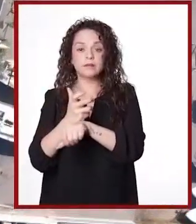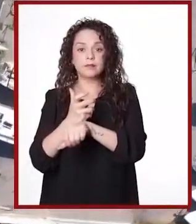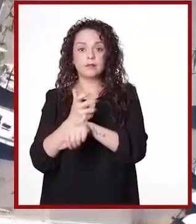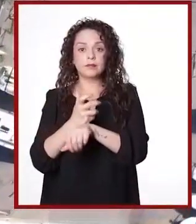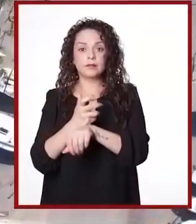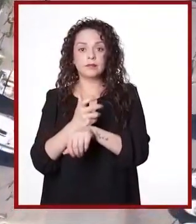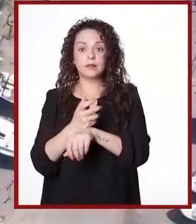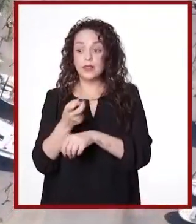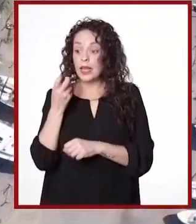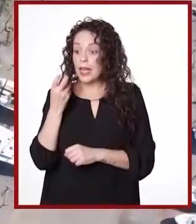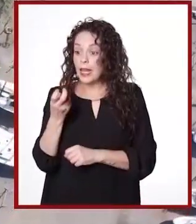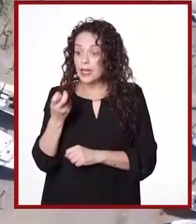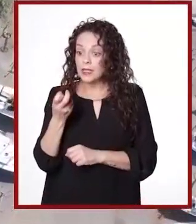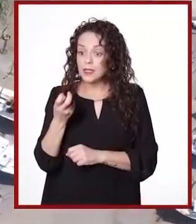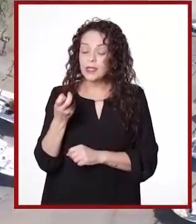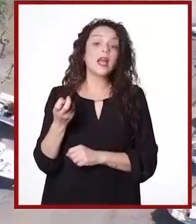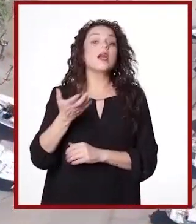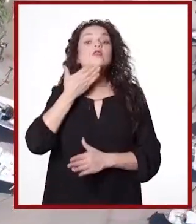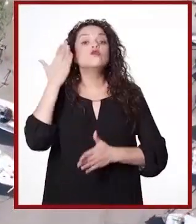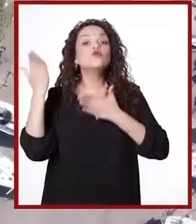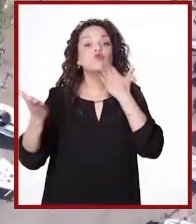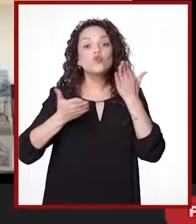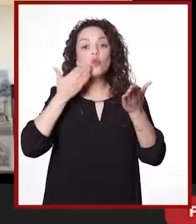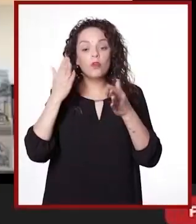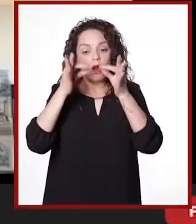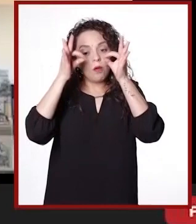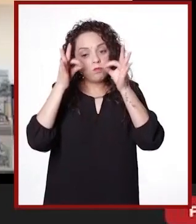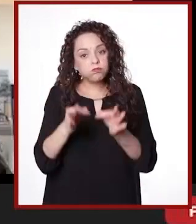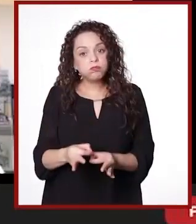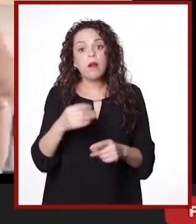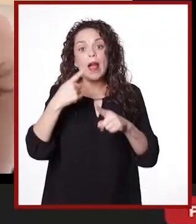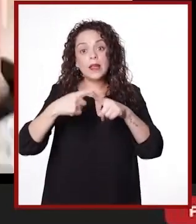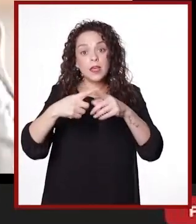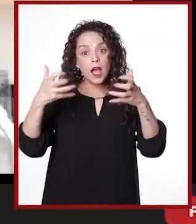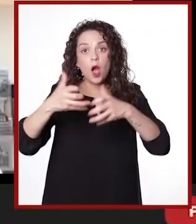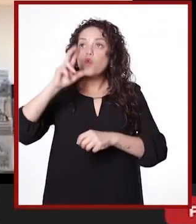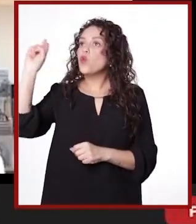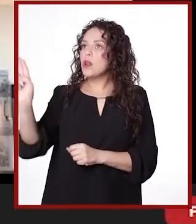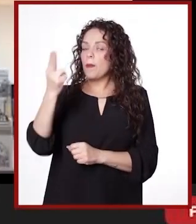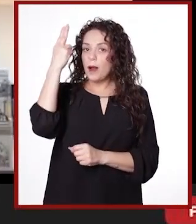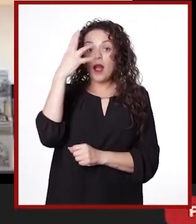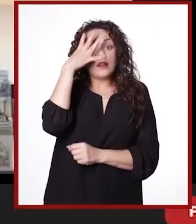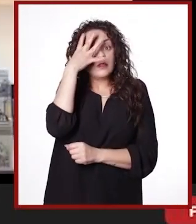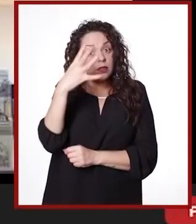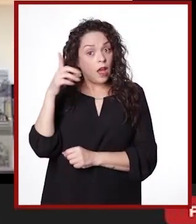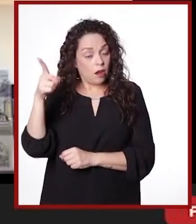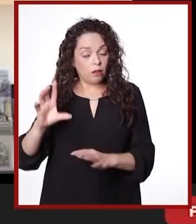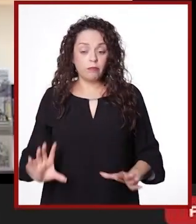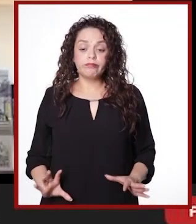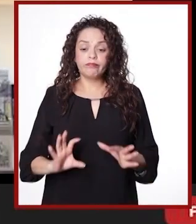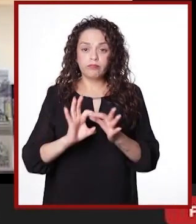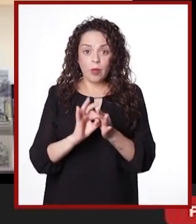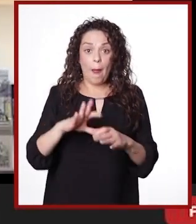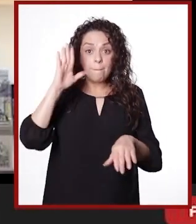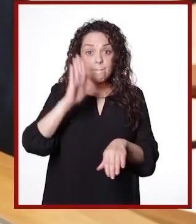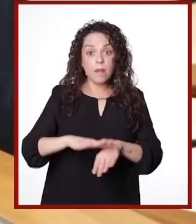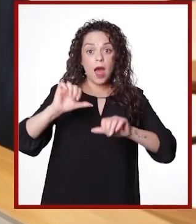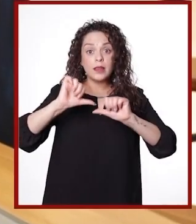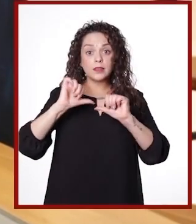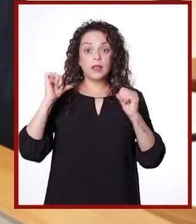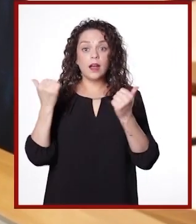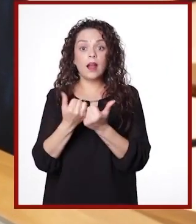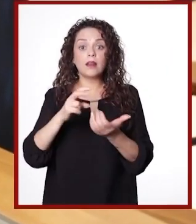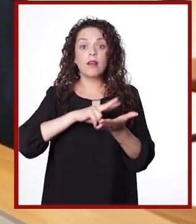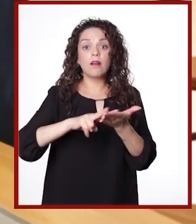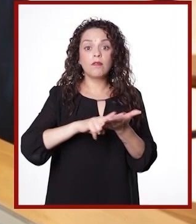no son feelings, son estudios realizados por universidades serias, que vincula más áreas verdes,